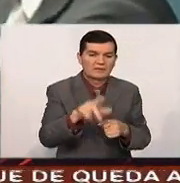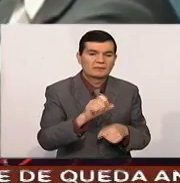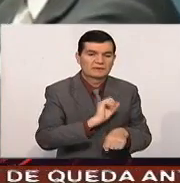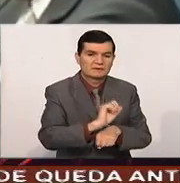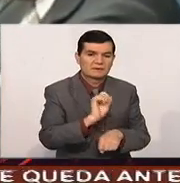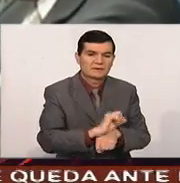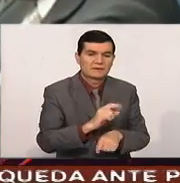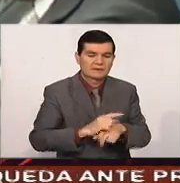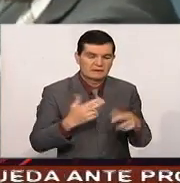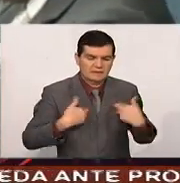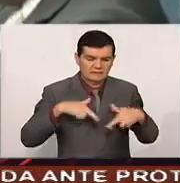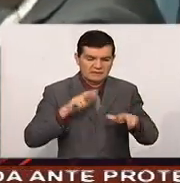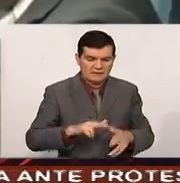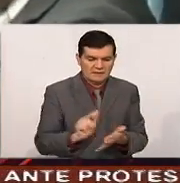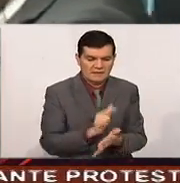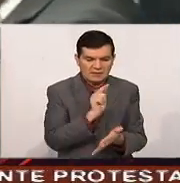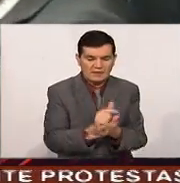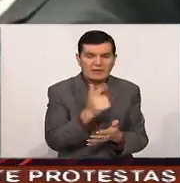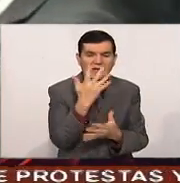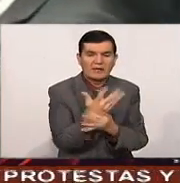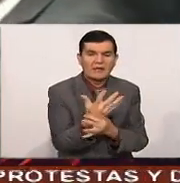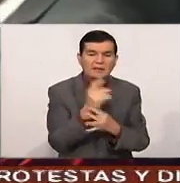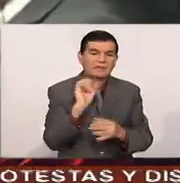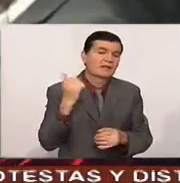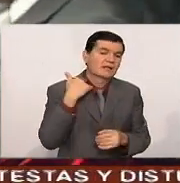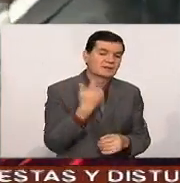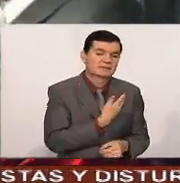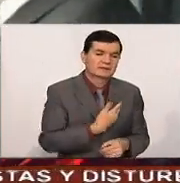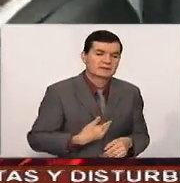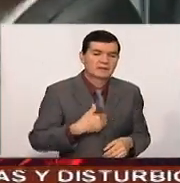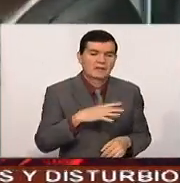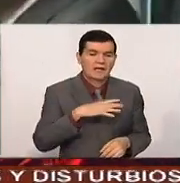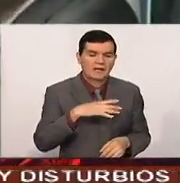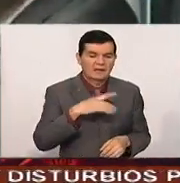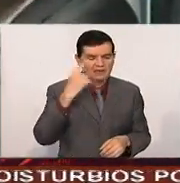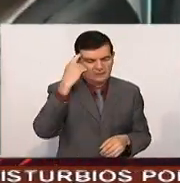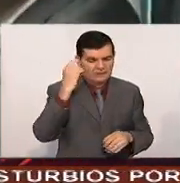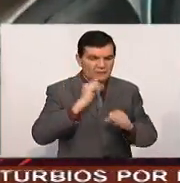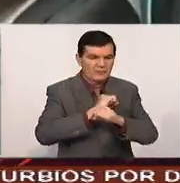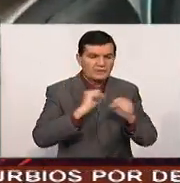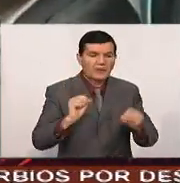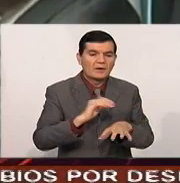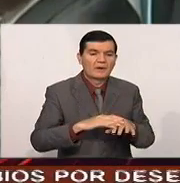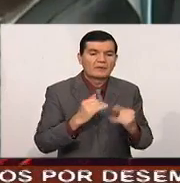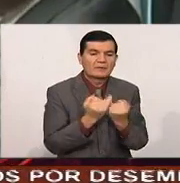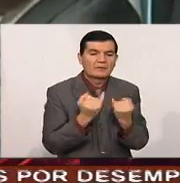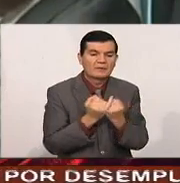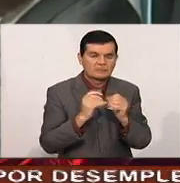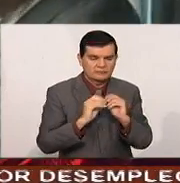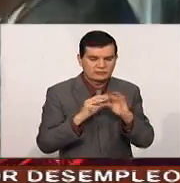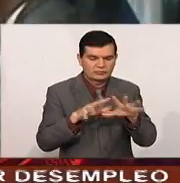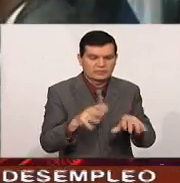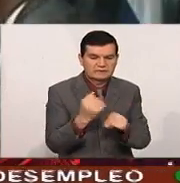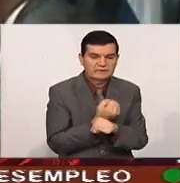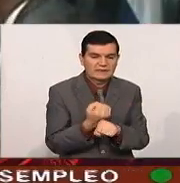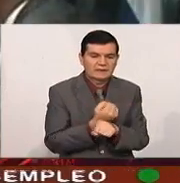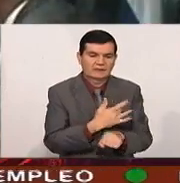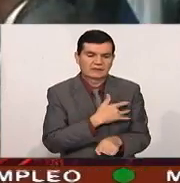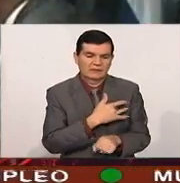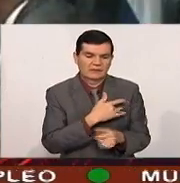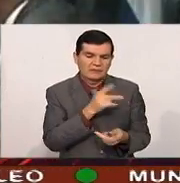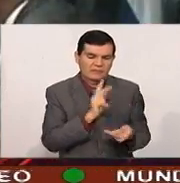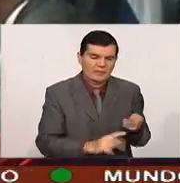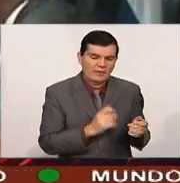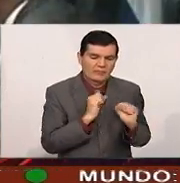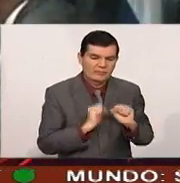Sus representantes legales informaron que el exmandatario sufrió una trombosis, lo que le provocó un derrame cerebral y un paro cardíaco, por lo